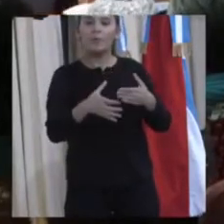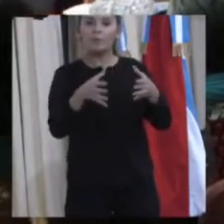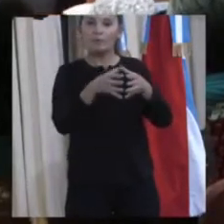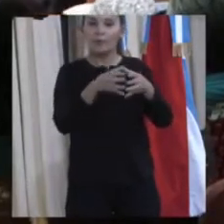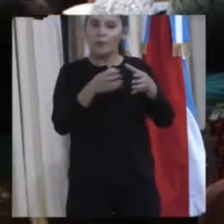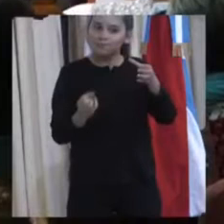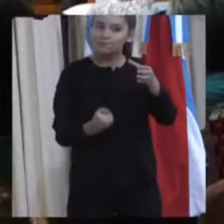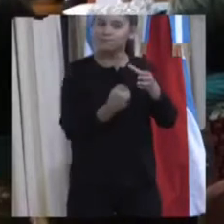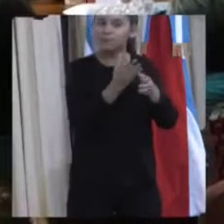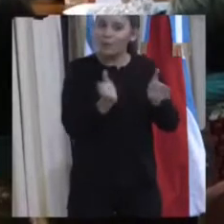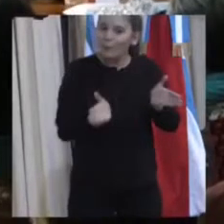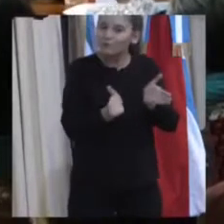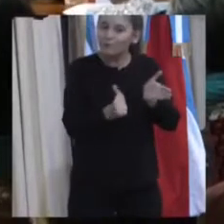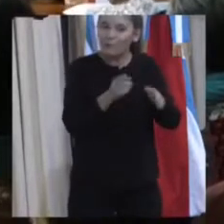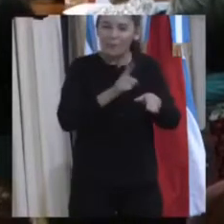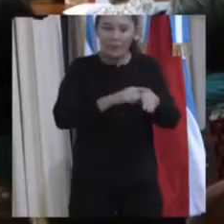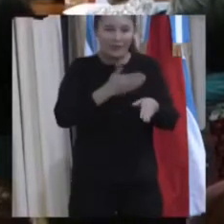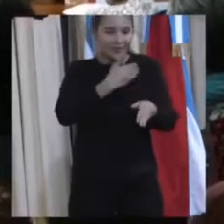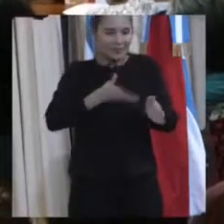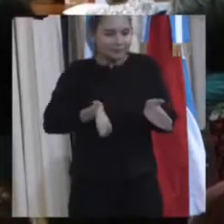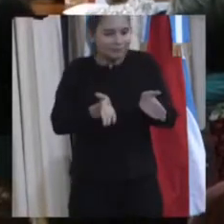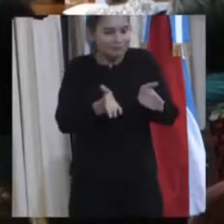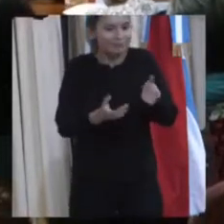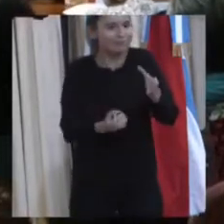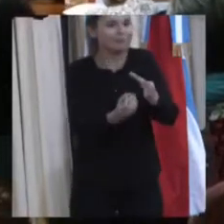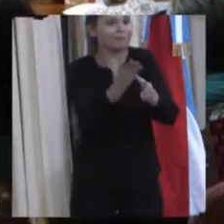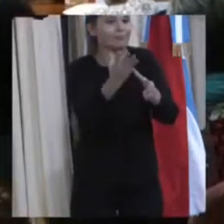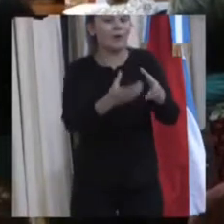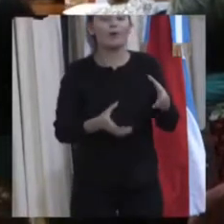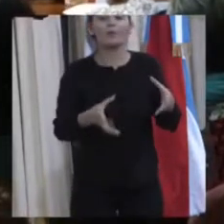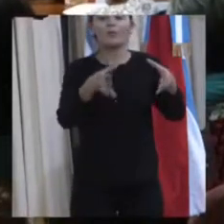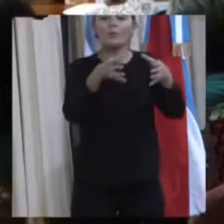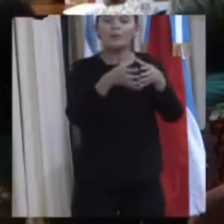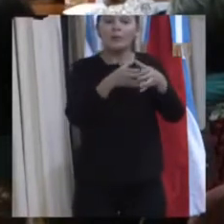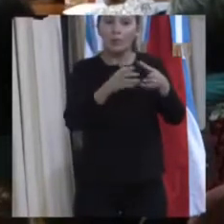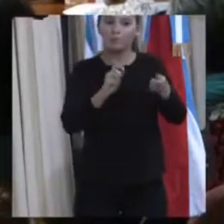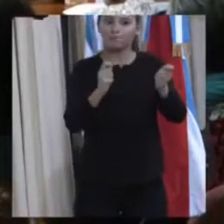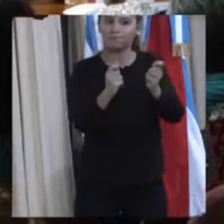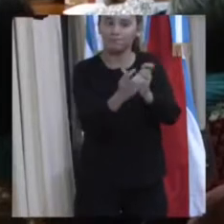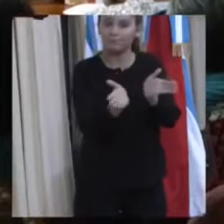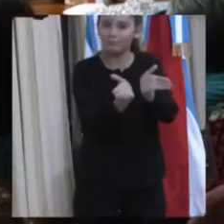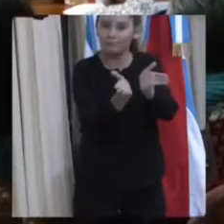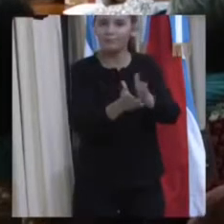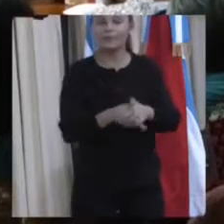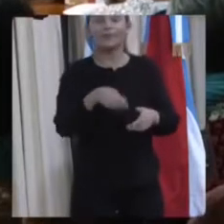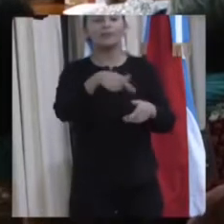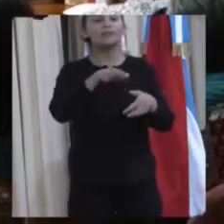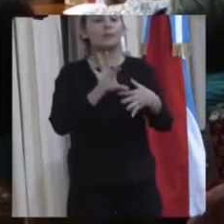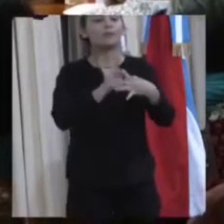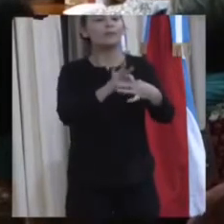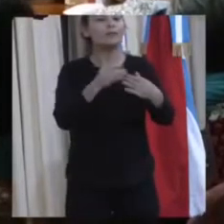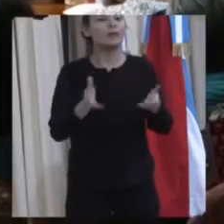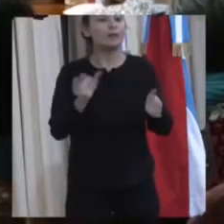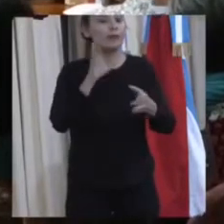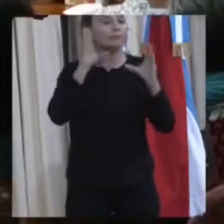que, empujado por estos acontecimientos, primero forma el Comité Pro Reforma, que va a conducir las protestas